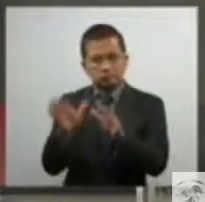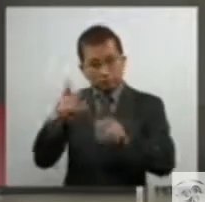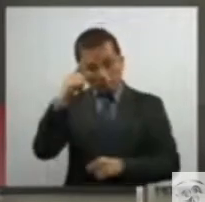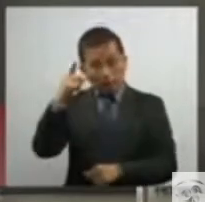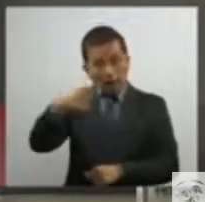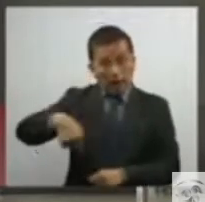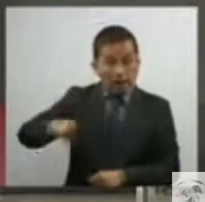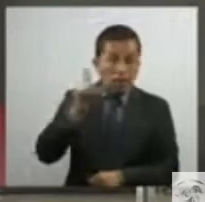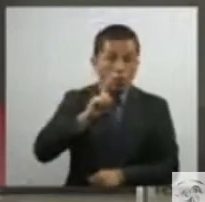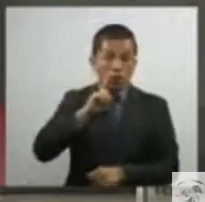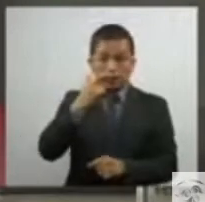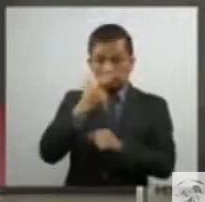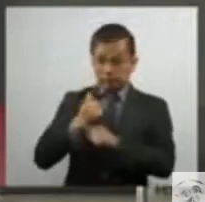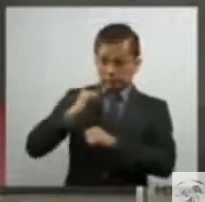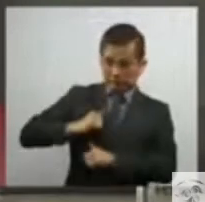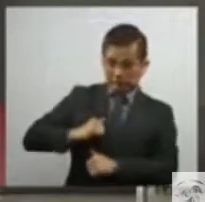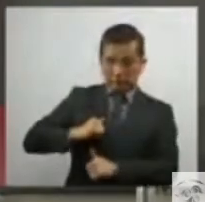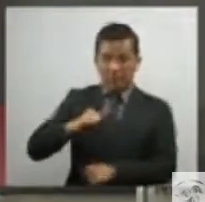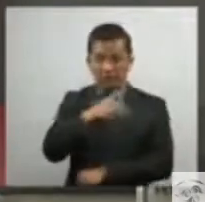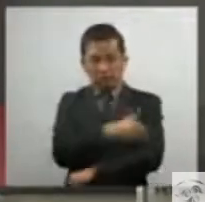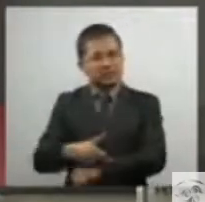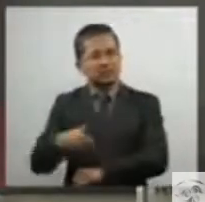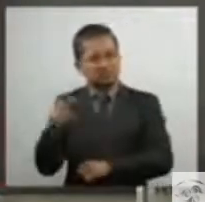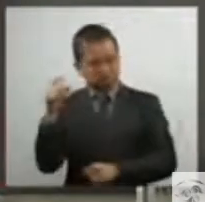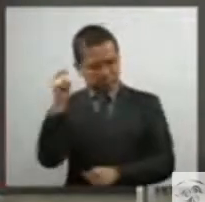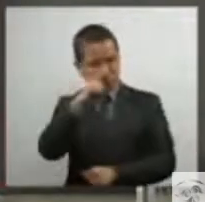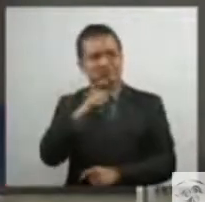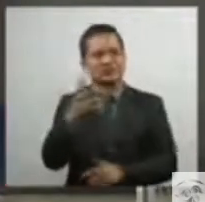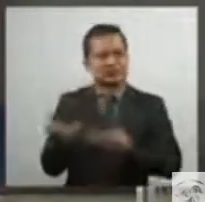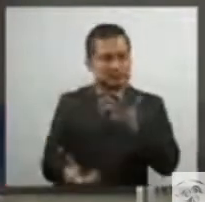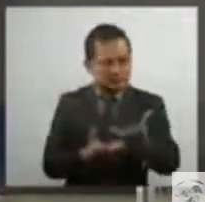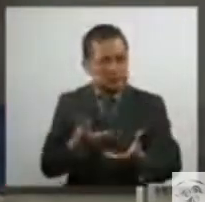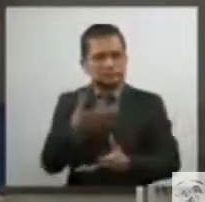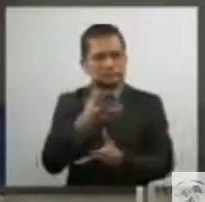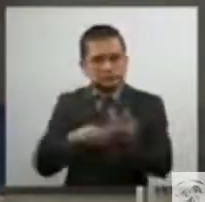jefas de familia. Es cuanto, señora presidenta. Muchas gracias. Muchas gracias.